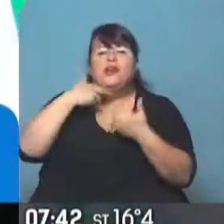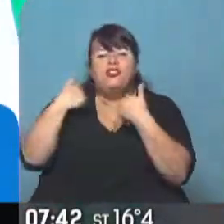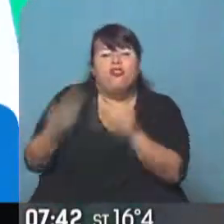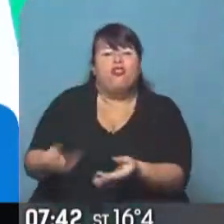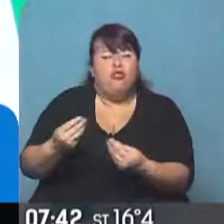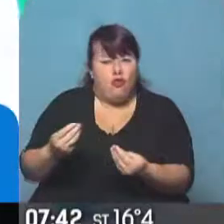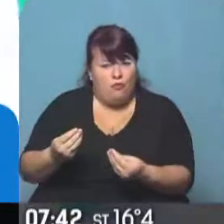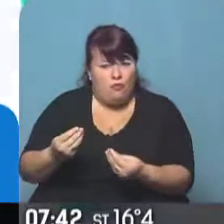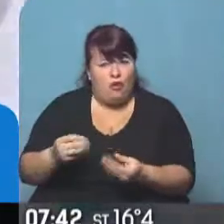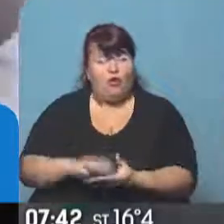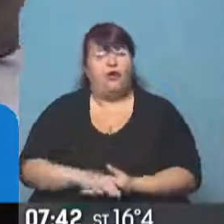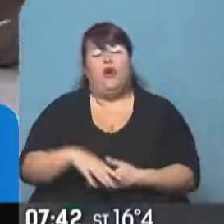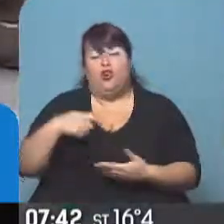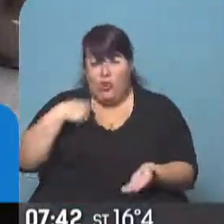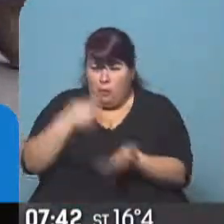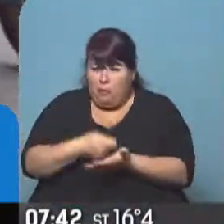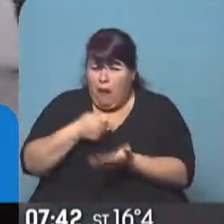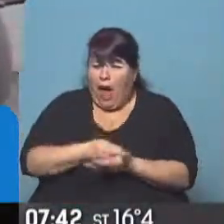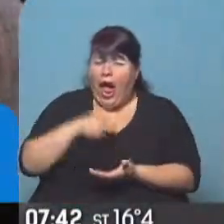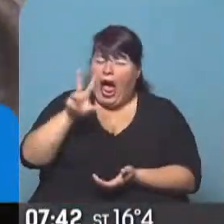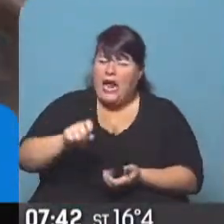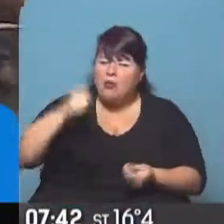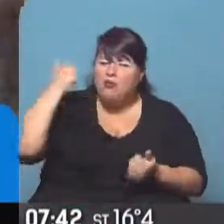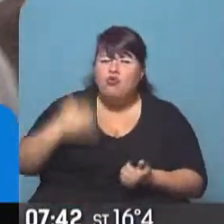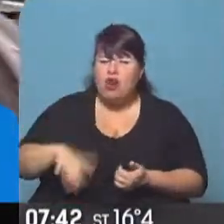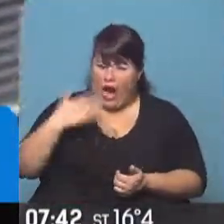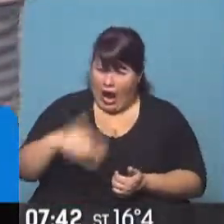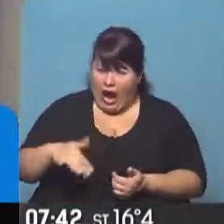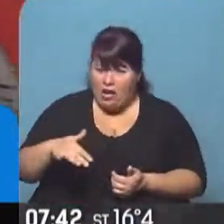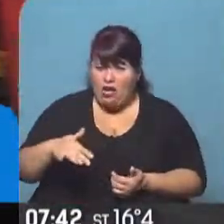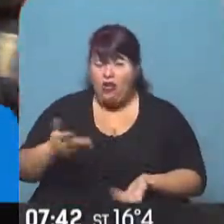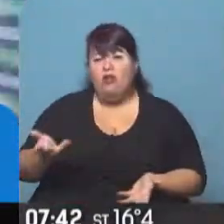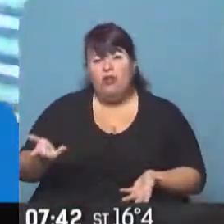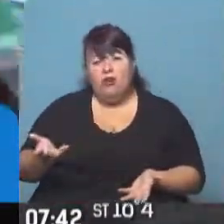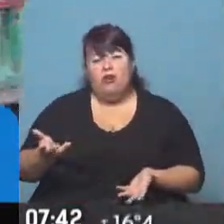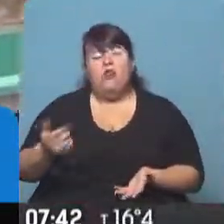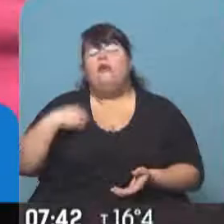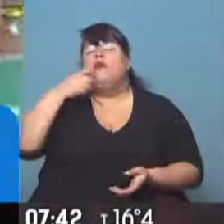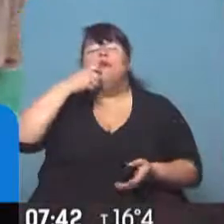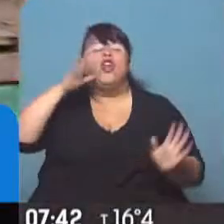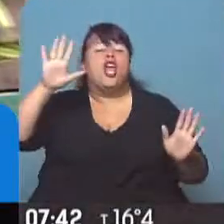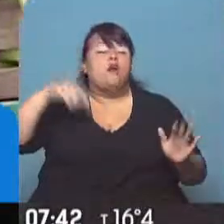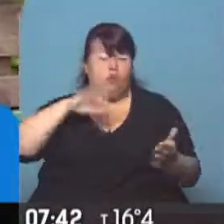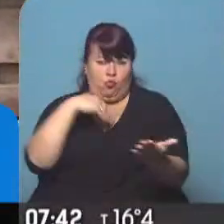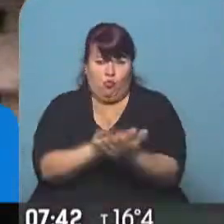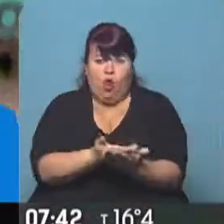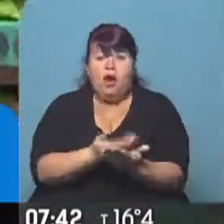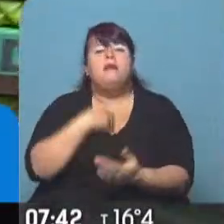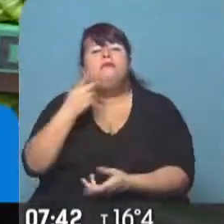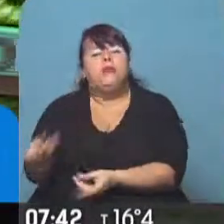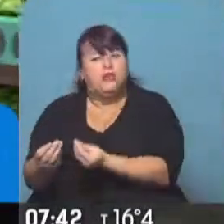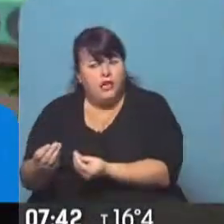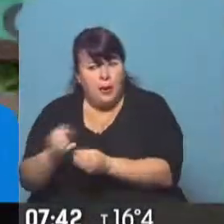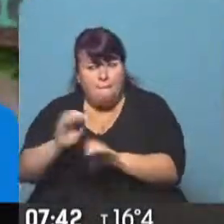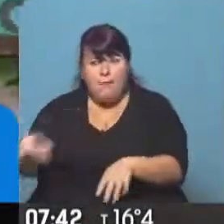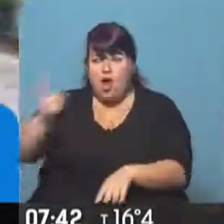hijos. Y ya que pagamos tanto los alquileres tan caros, supongamos que yo me muera, mis hijos quedan